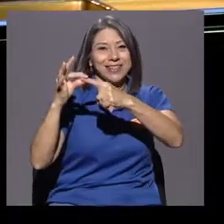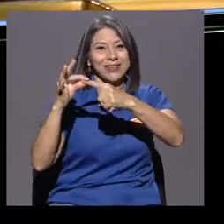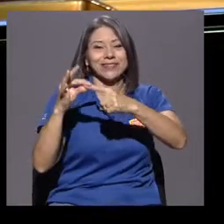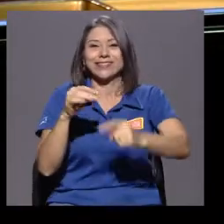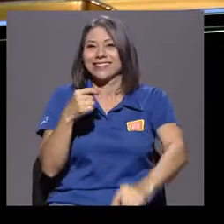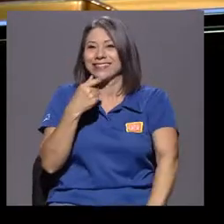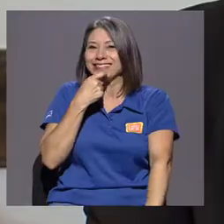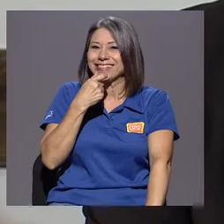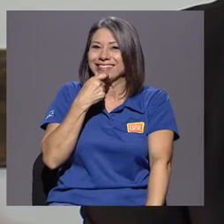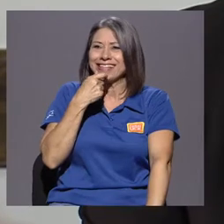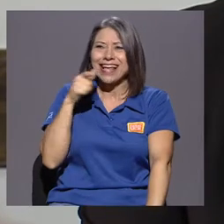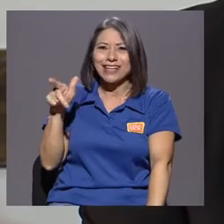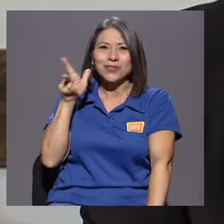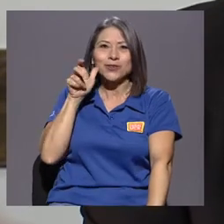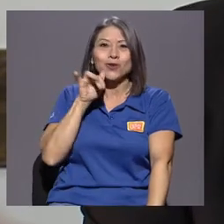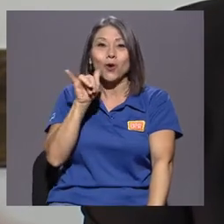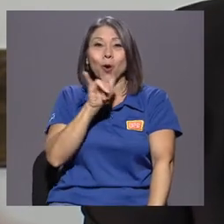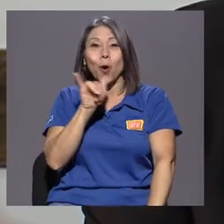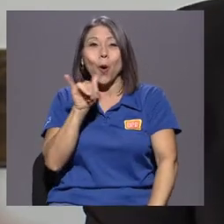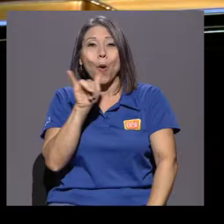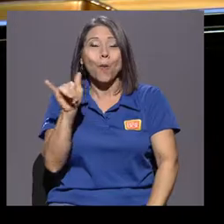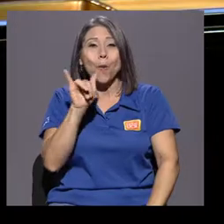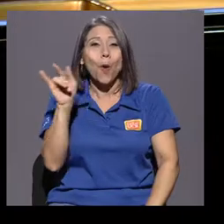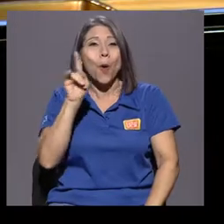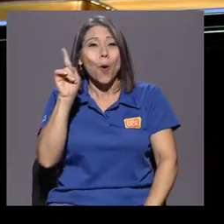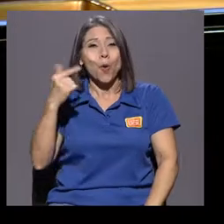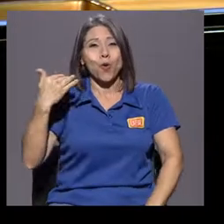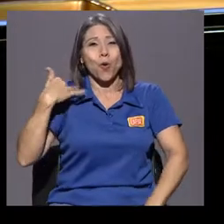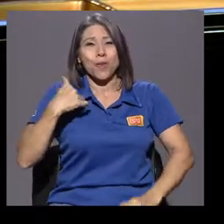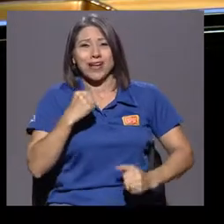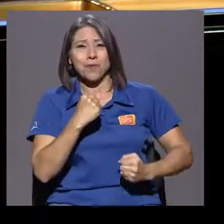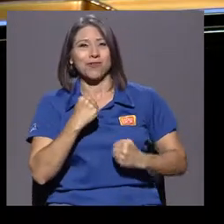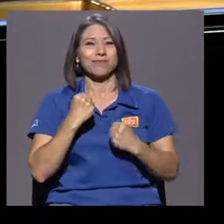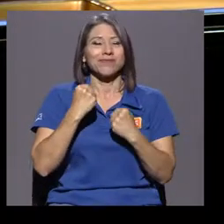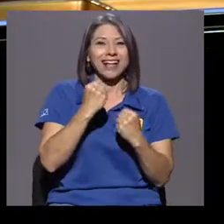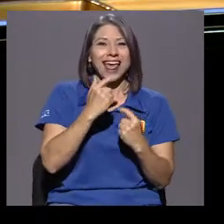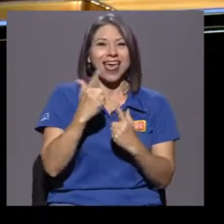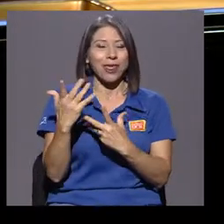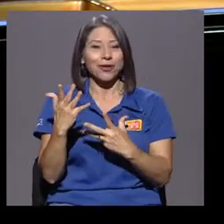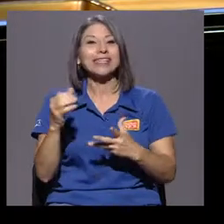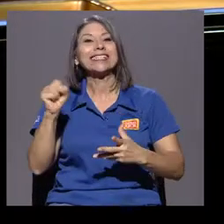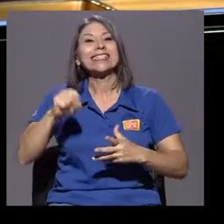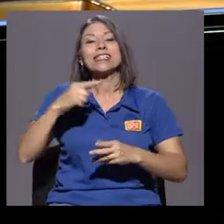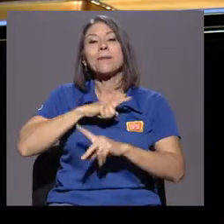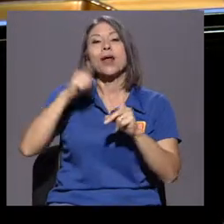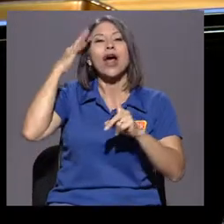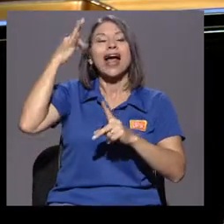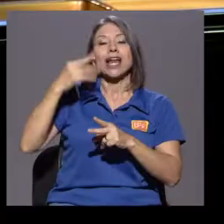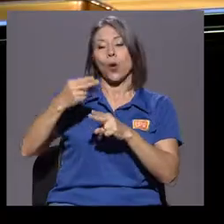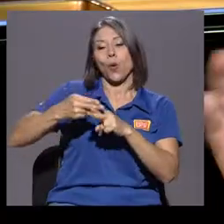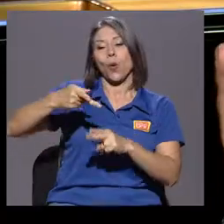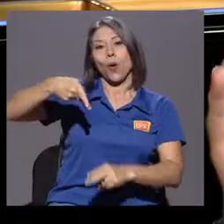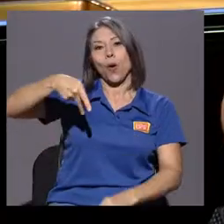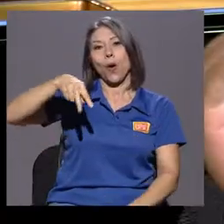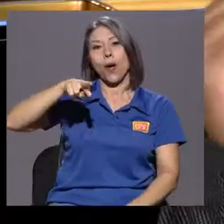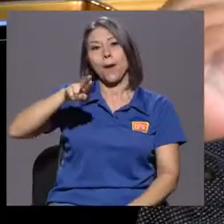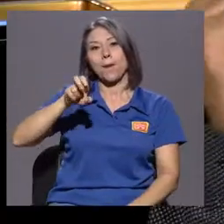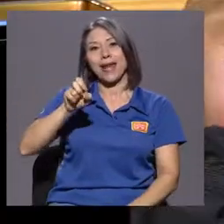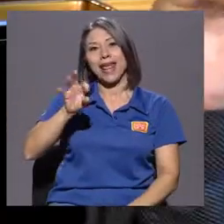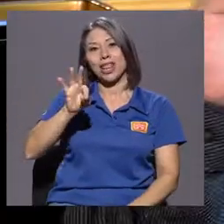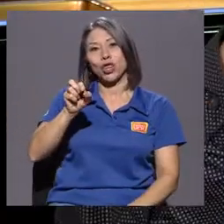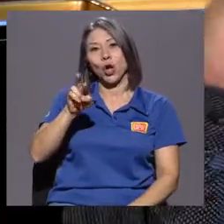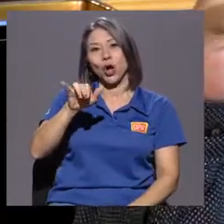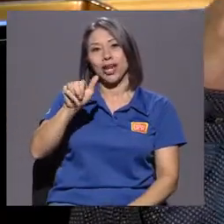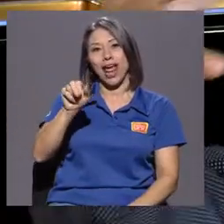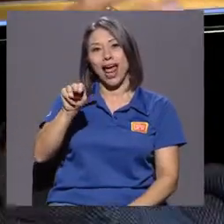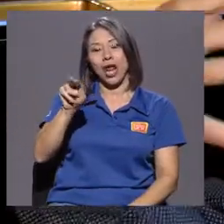eso como así sí sí sí pero no pero es que creo que debería ser pretoria no no no solamente republicano para que